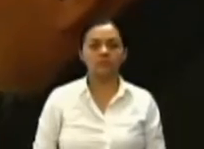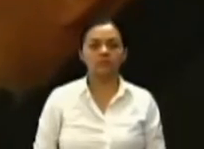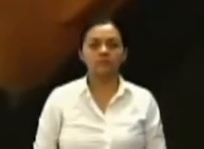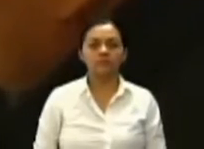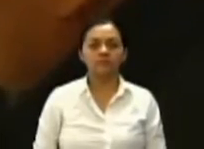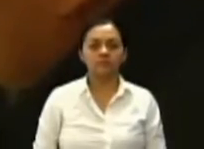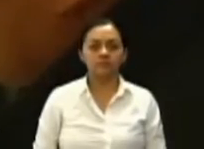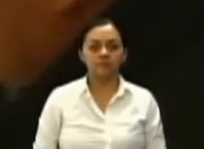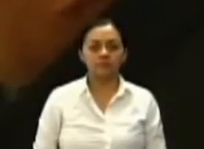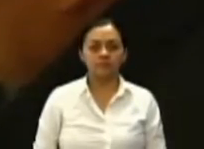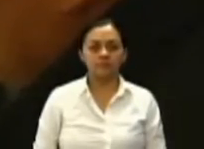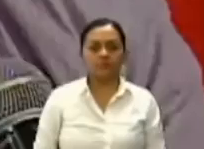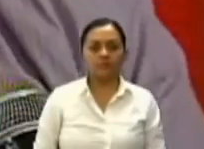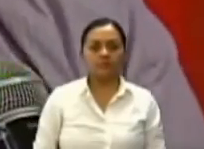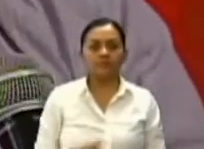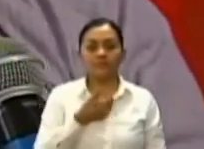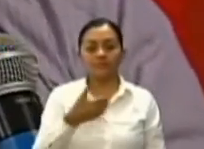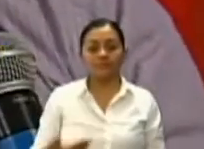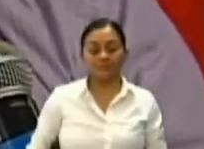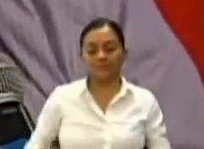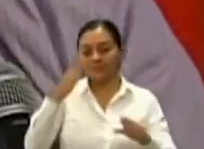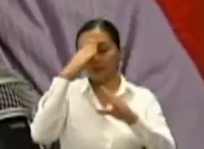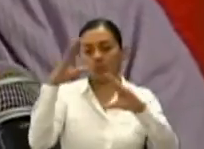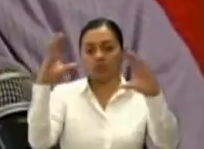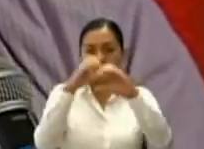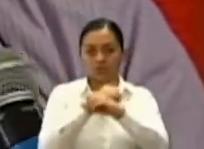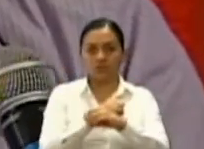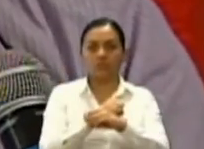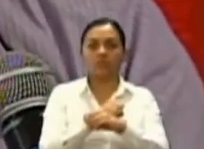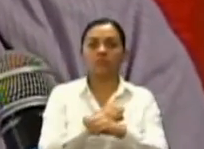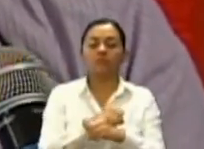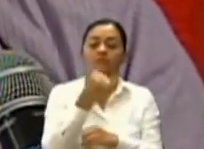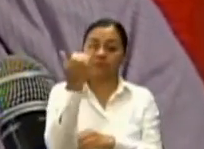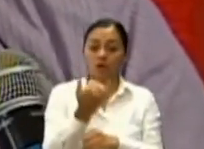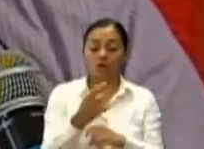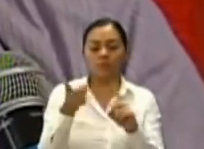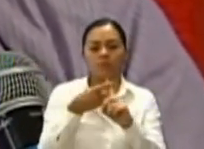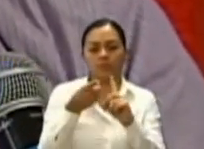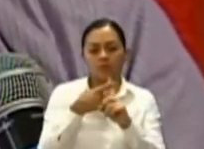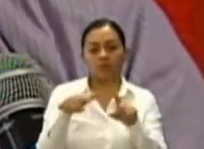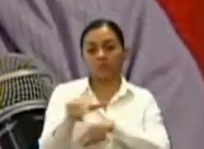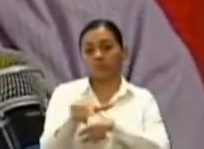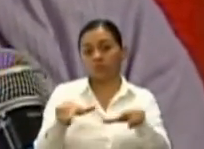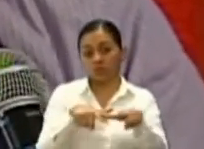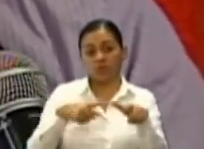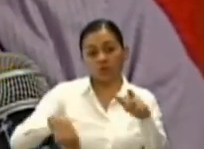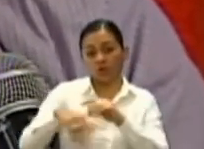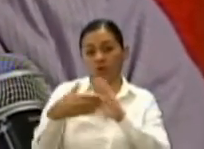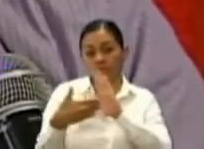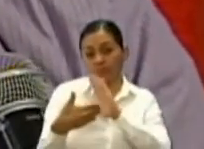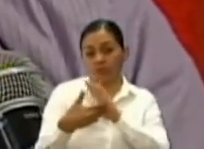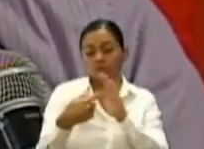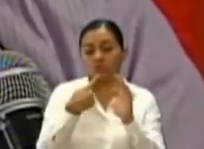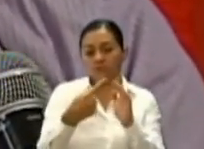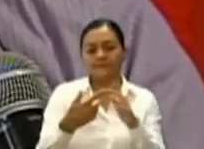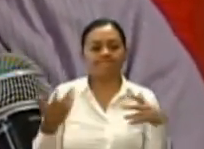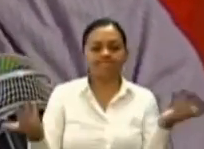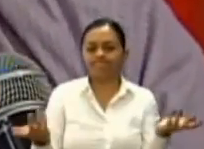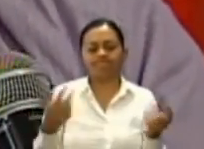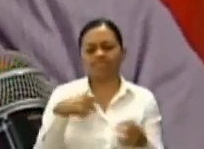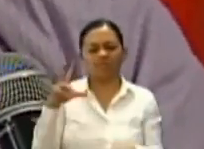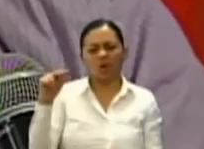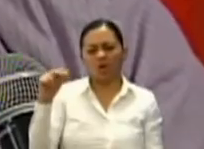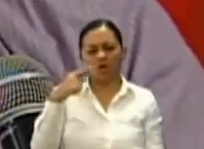presidente autoridades buenas noches señor presidente de antemano los sectores de oposición han manifestado que no acudirán